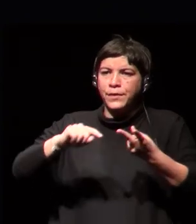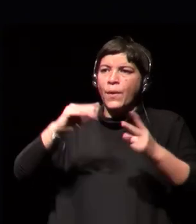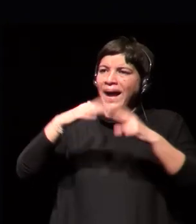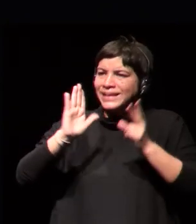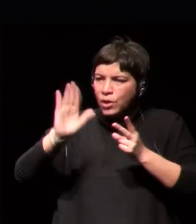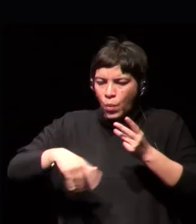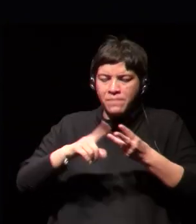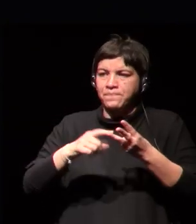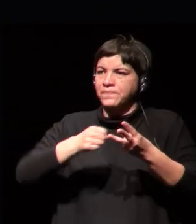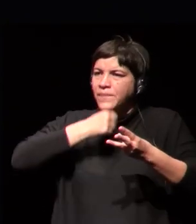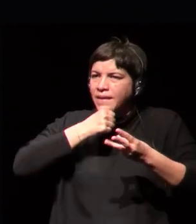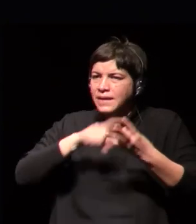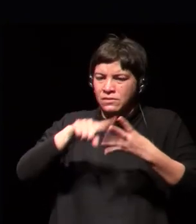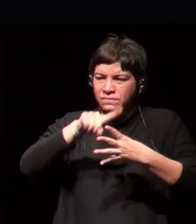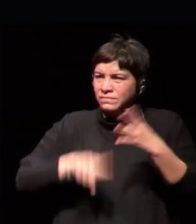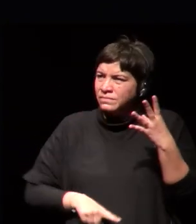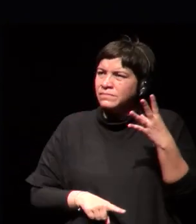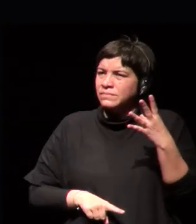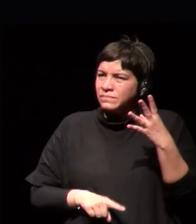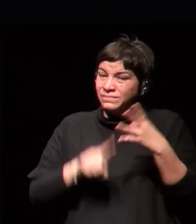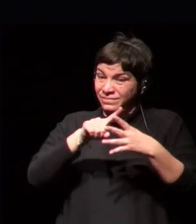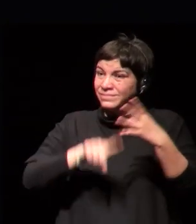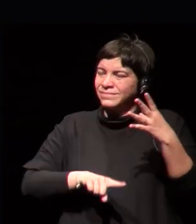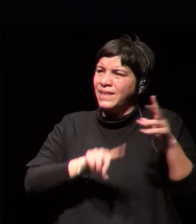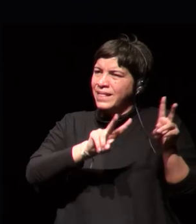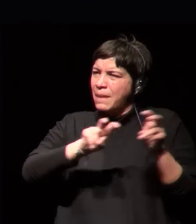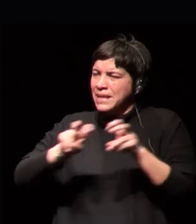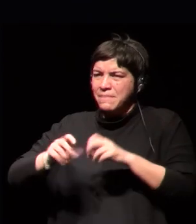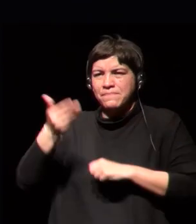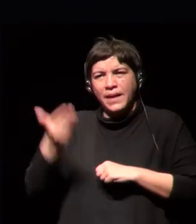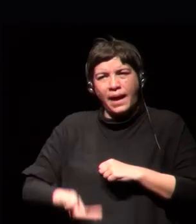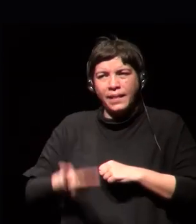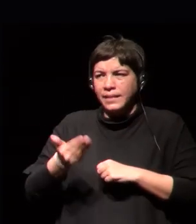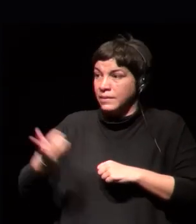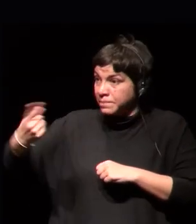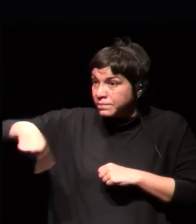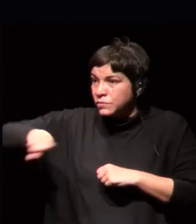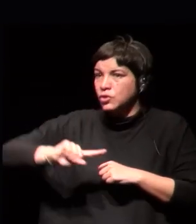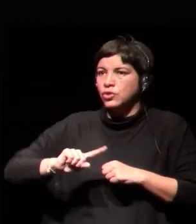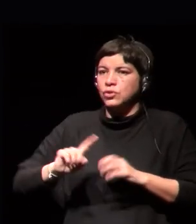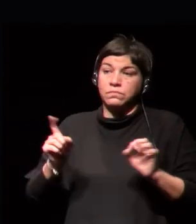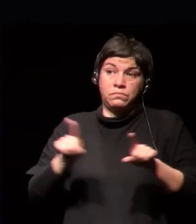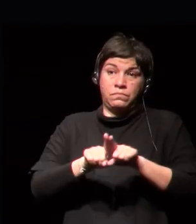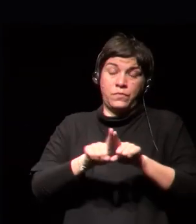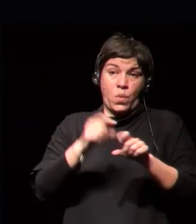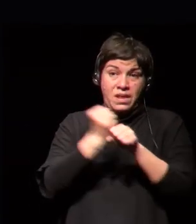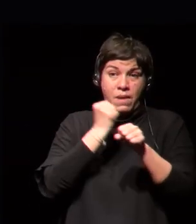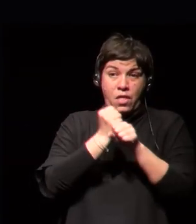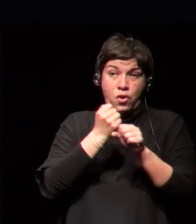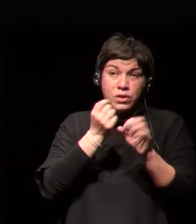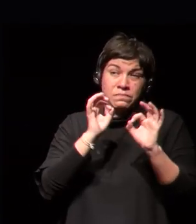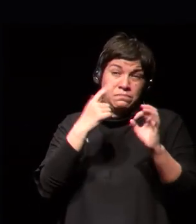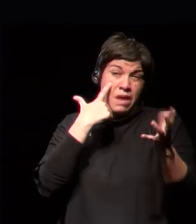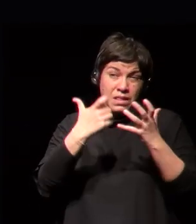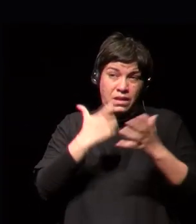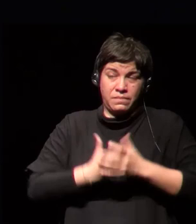temas candentes y a nosotros, a todos nosotros, como creadores, como trabajadores de las artes, a nosotros nos corresponde